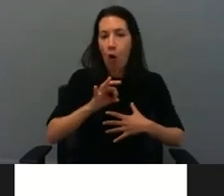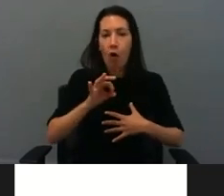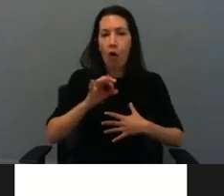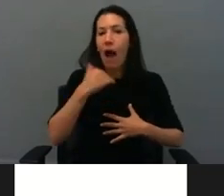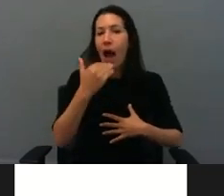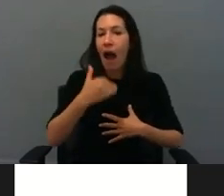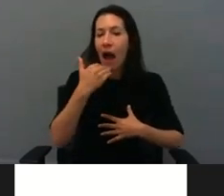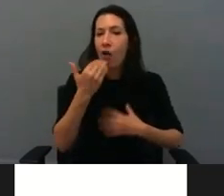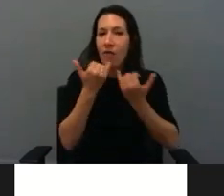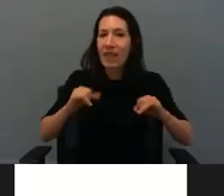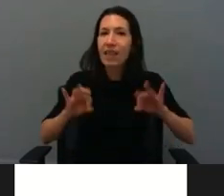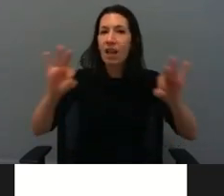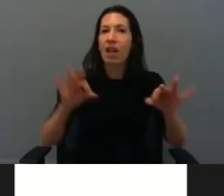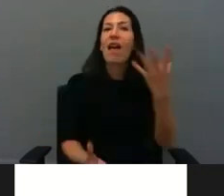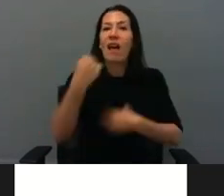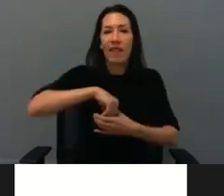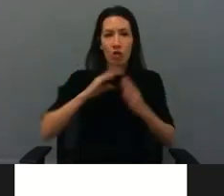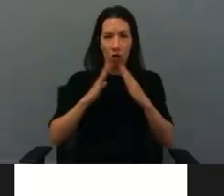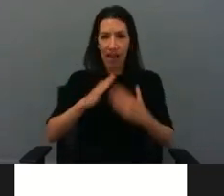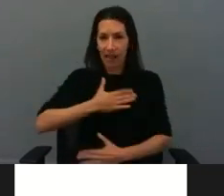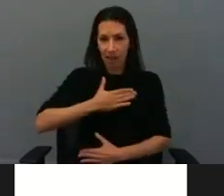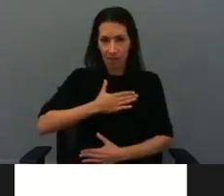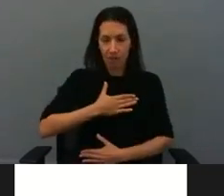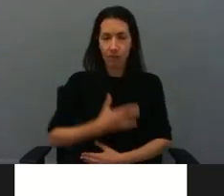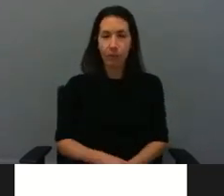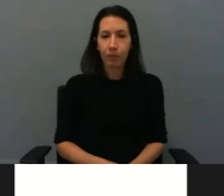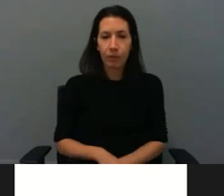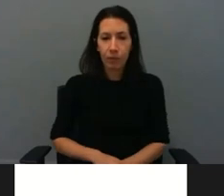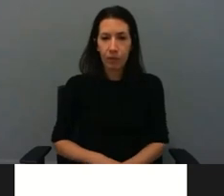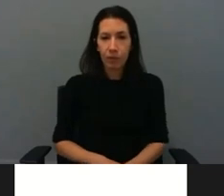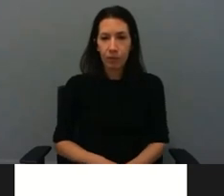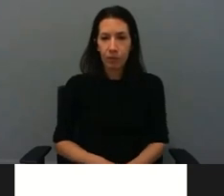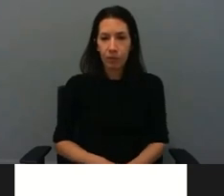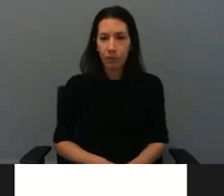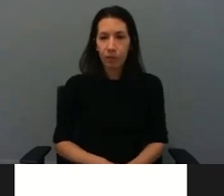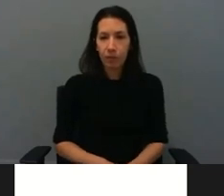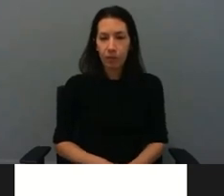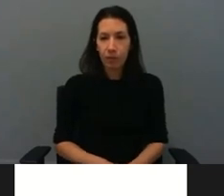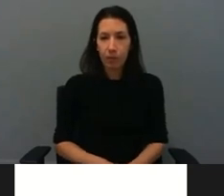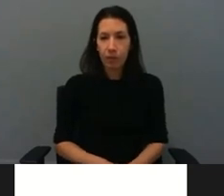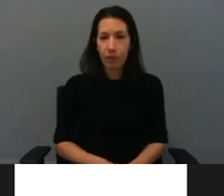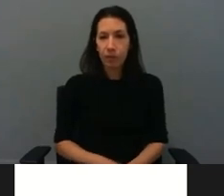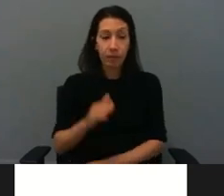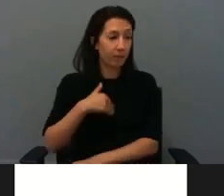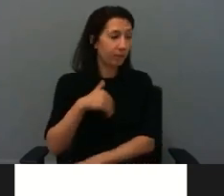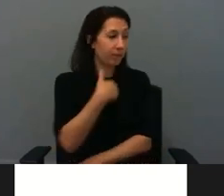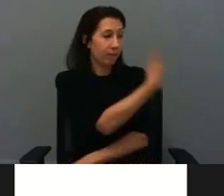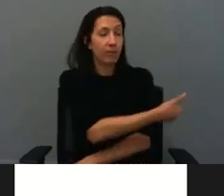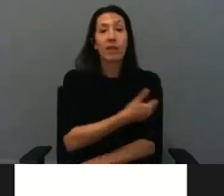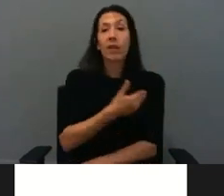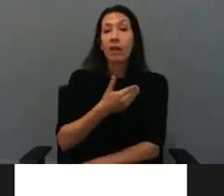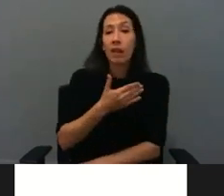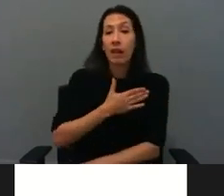tenemos, se queda ella en casa. A nuestro lado, de Carmencita y mío, está Ofelia, su hermana